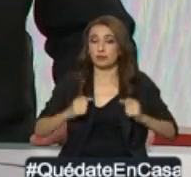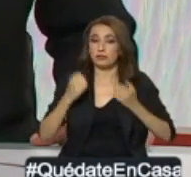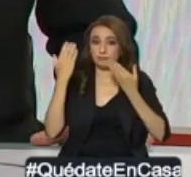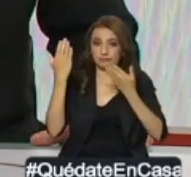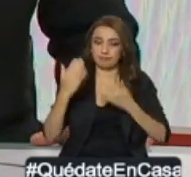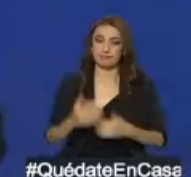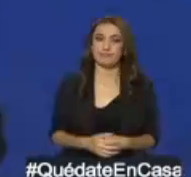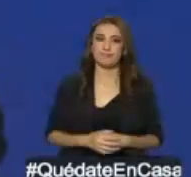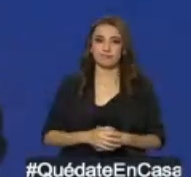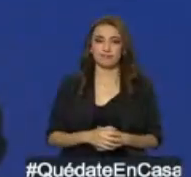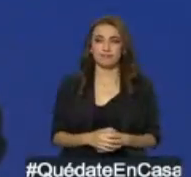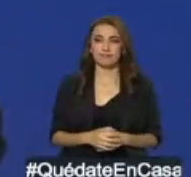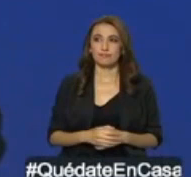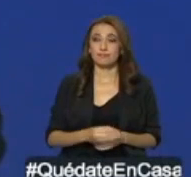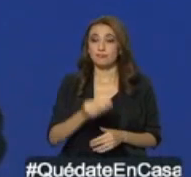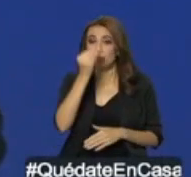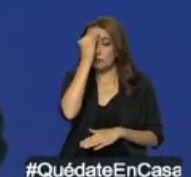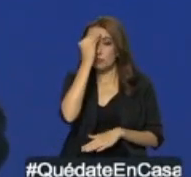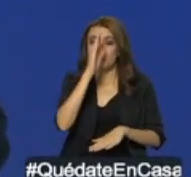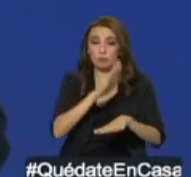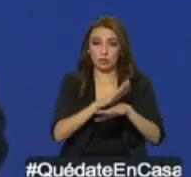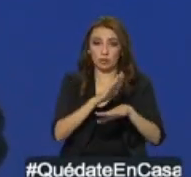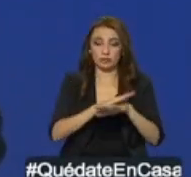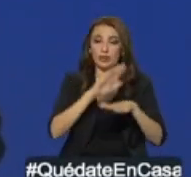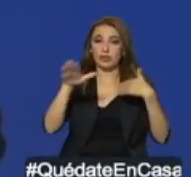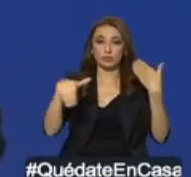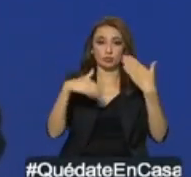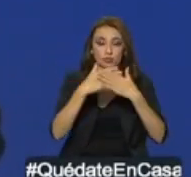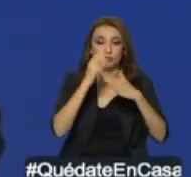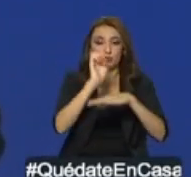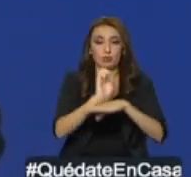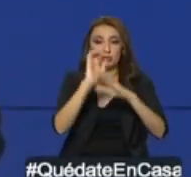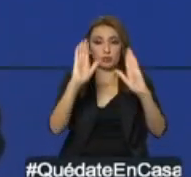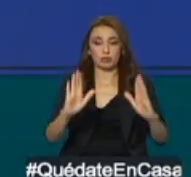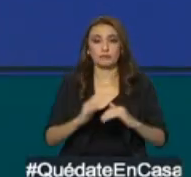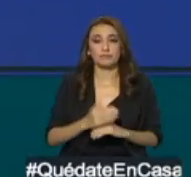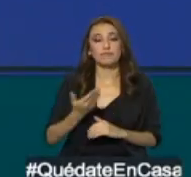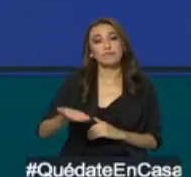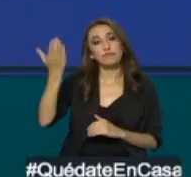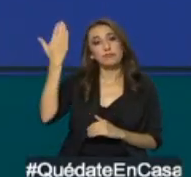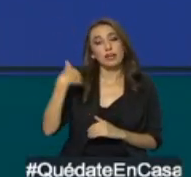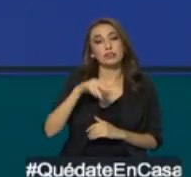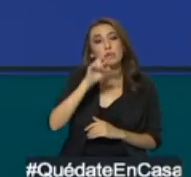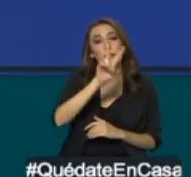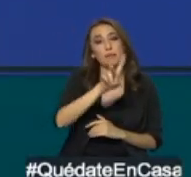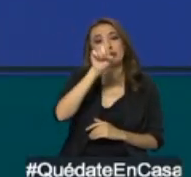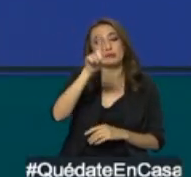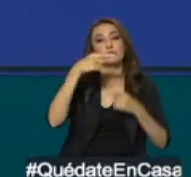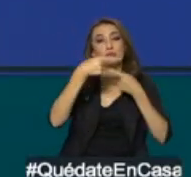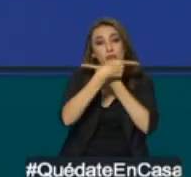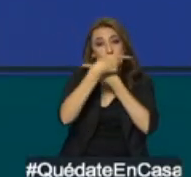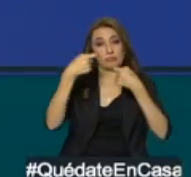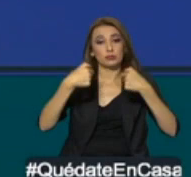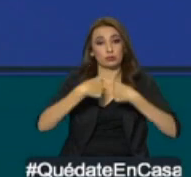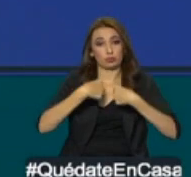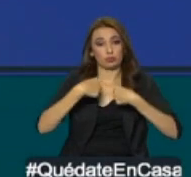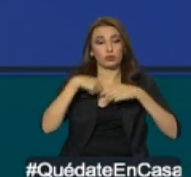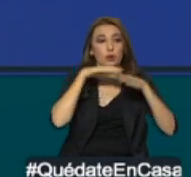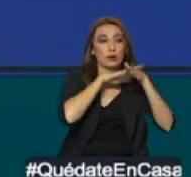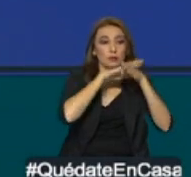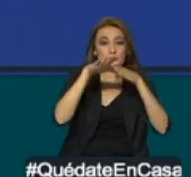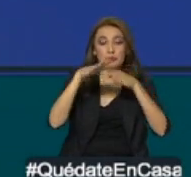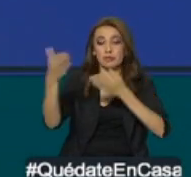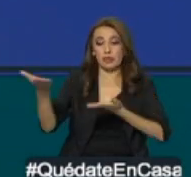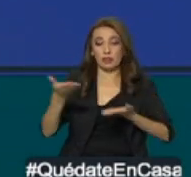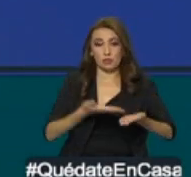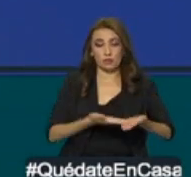inmediato buenas tardes conciudadanos el pasado 21 de marzo fui invitado por el presidente de